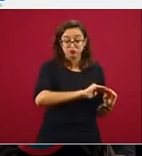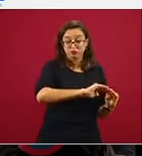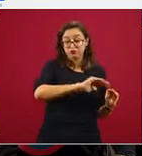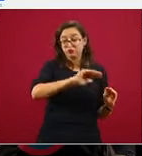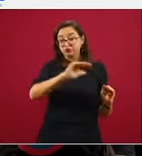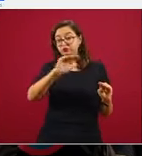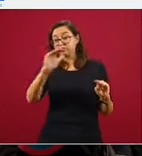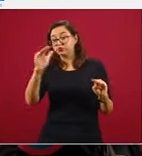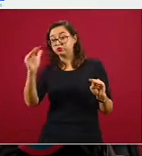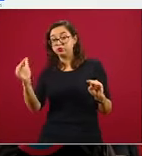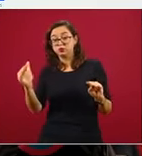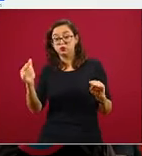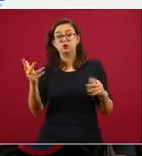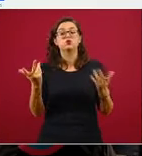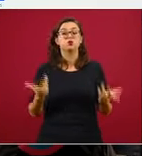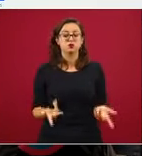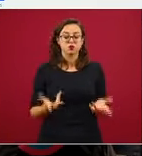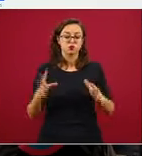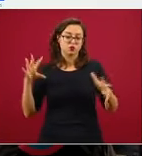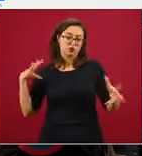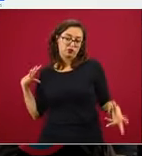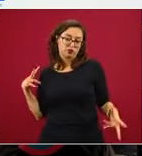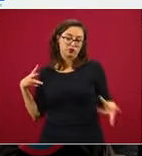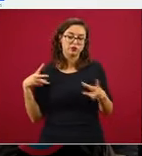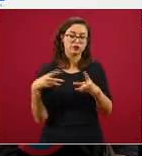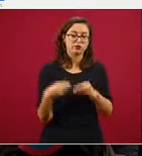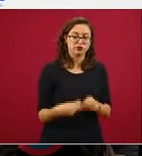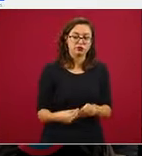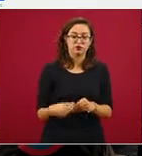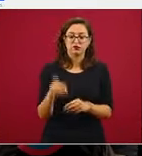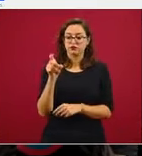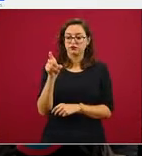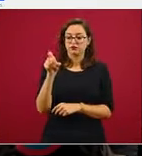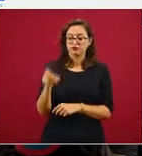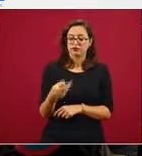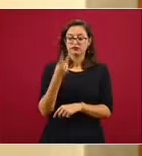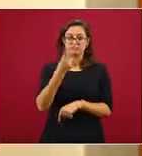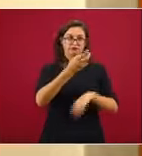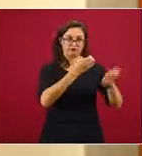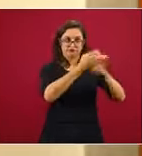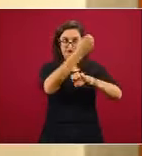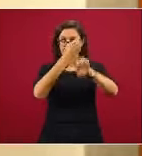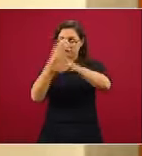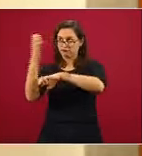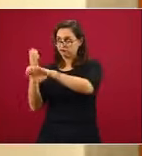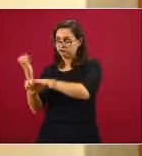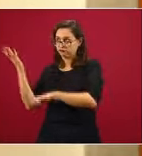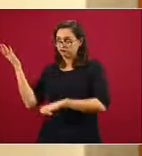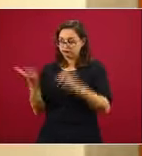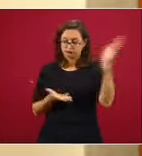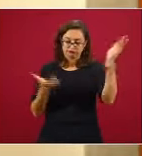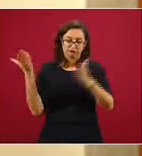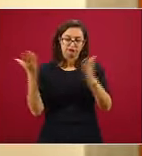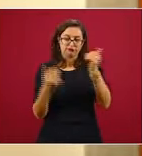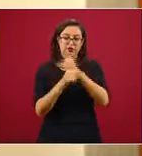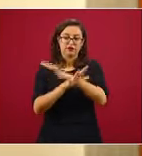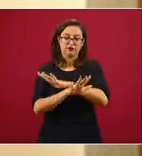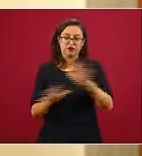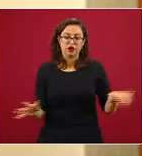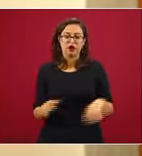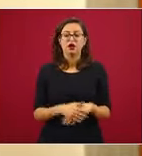de positividad, es precisamente el acumulado y la sumatoria de las 32 entidades federativas. Hoy vamos a ver